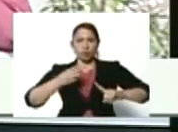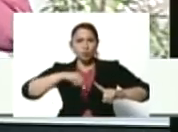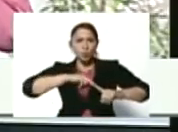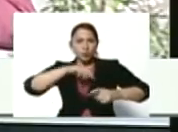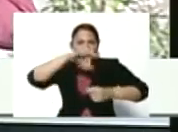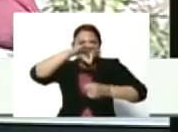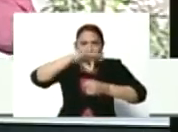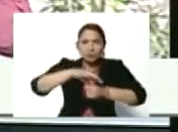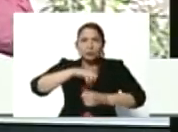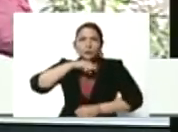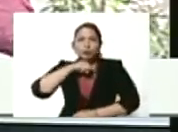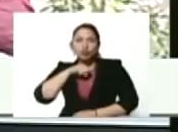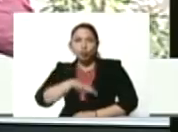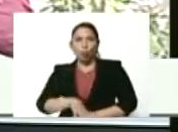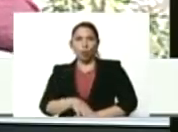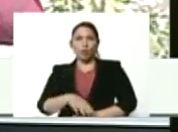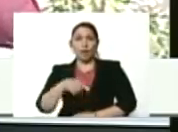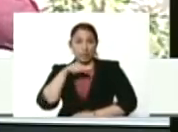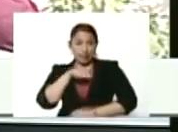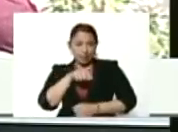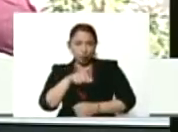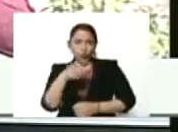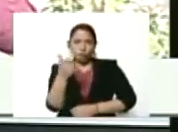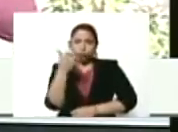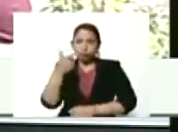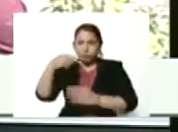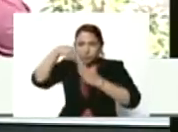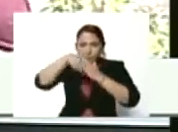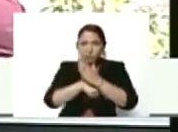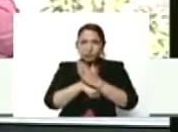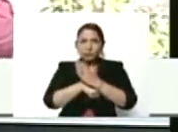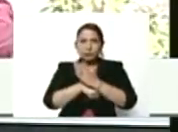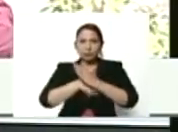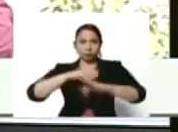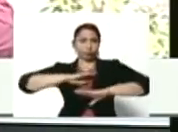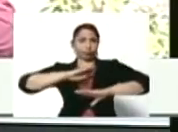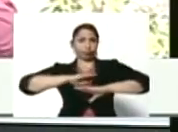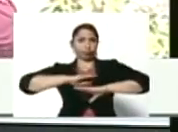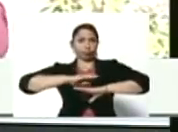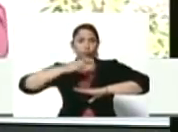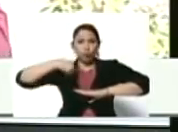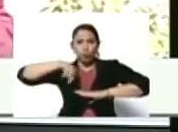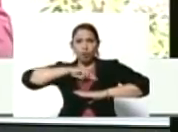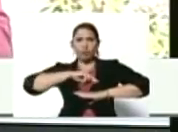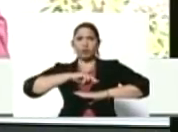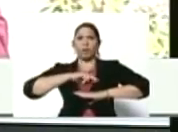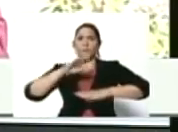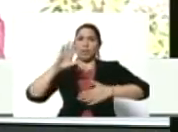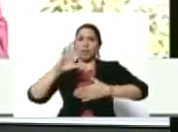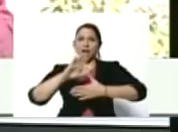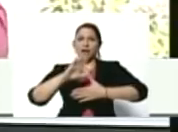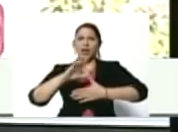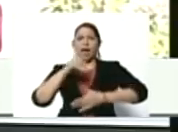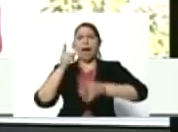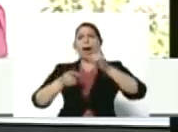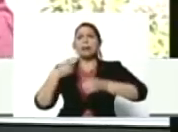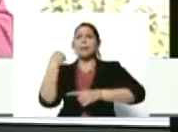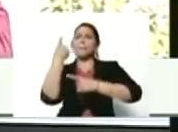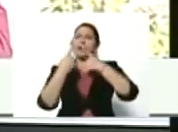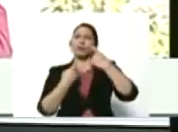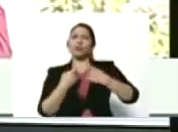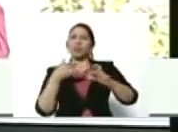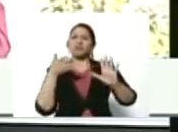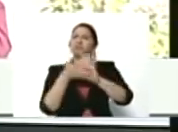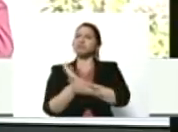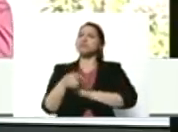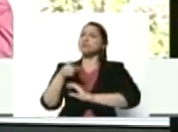histórica. Y es una poderosa doctrina nuestra americana. Si alguien nos preguntara, ¿qué son ustedes